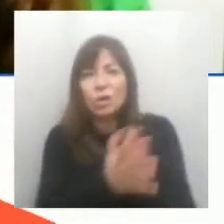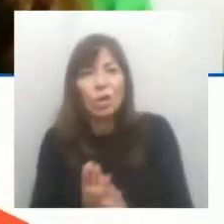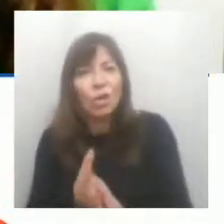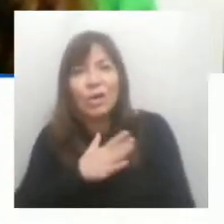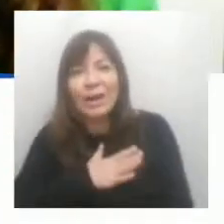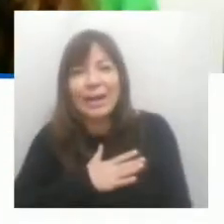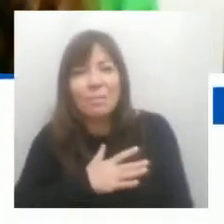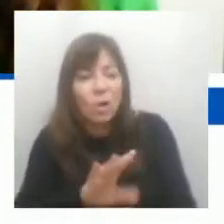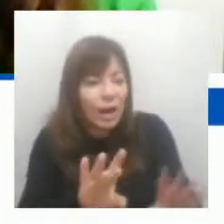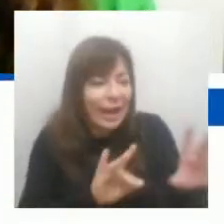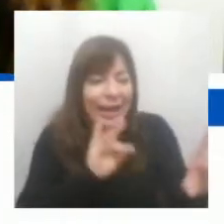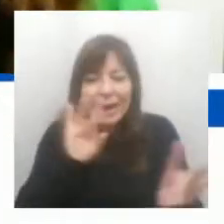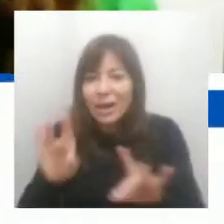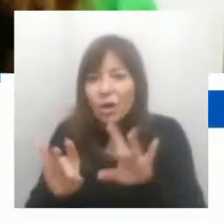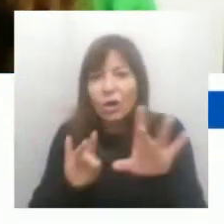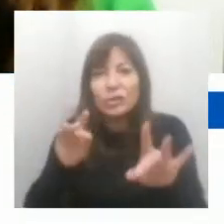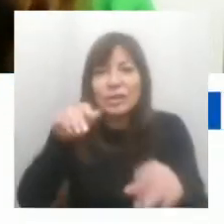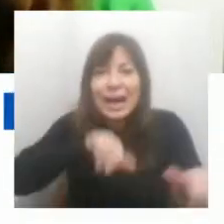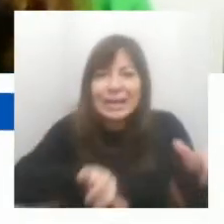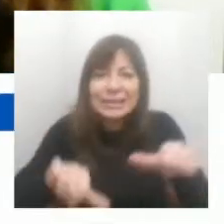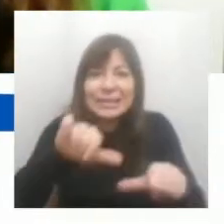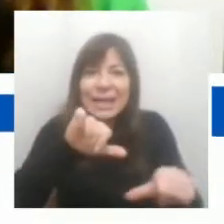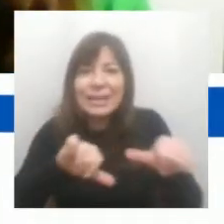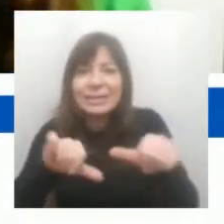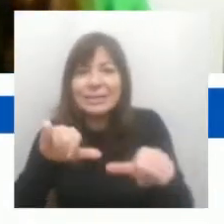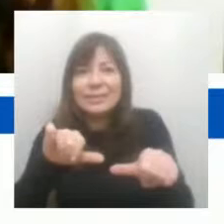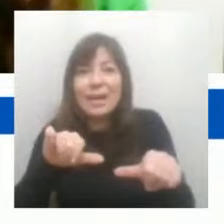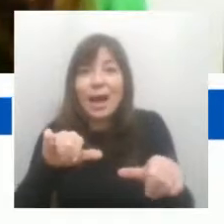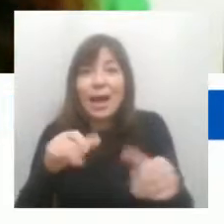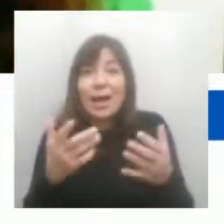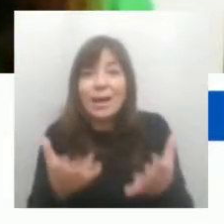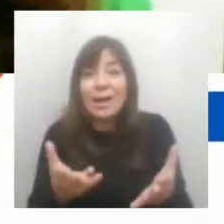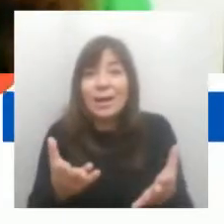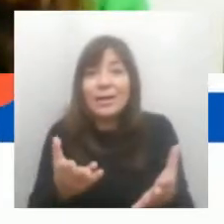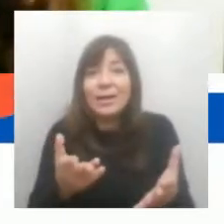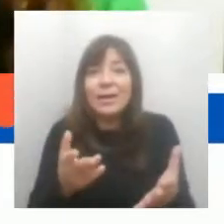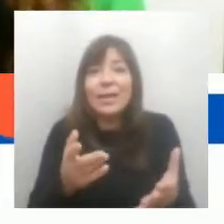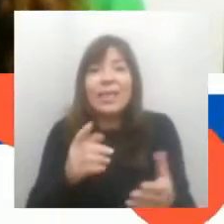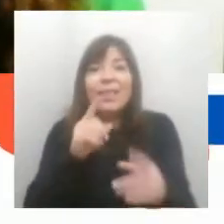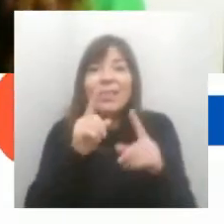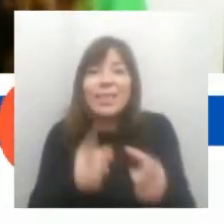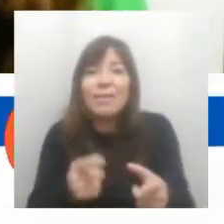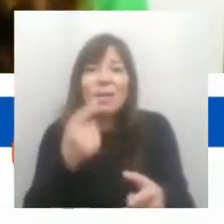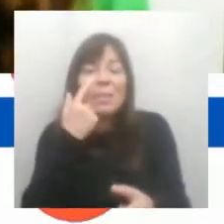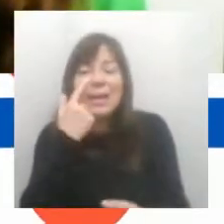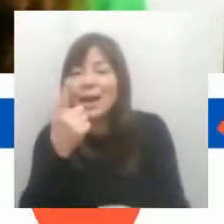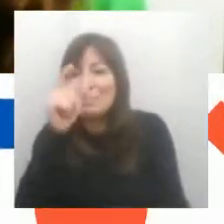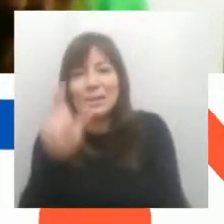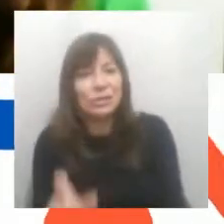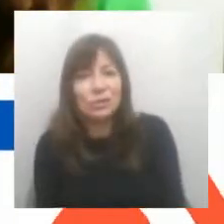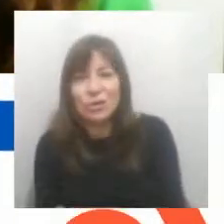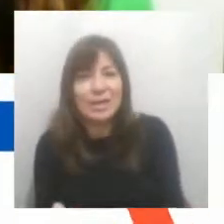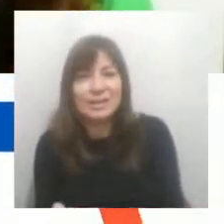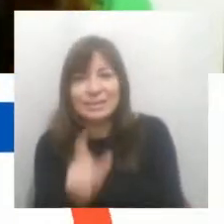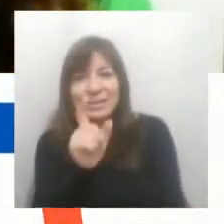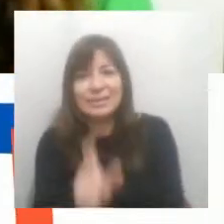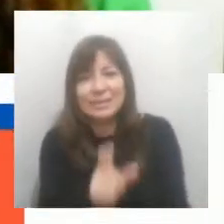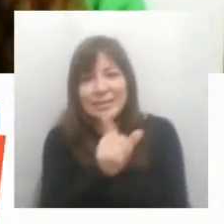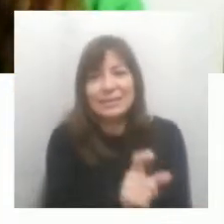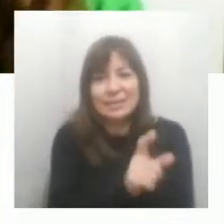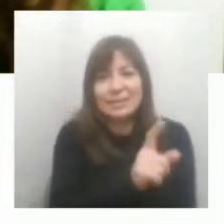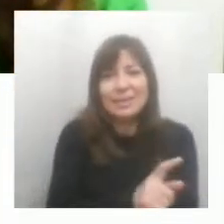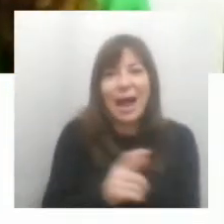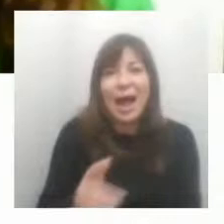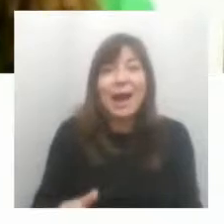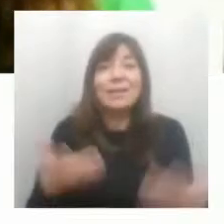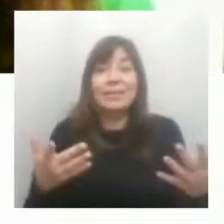en cuanto a la ciencia, en cuanto al fenómeno científico, tiene que ser mediado por una persona. Tiene que ser una persona la que active ese